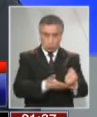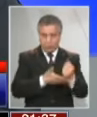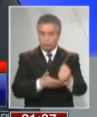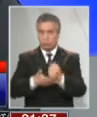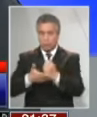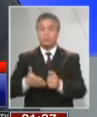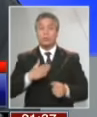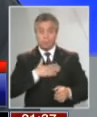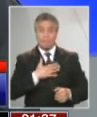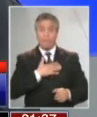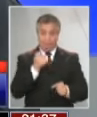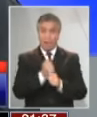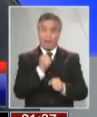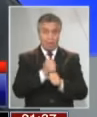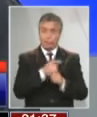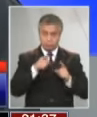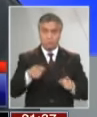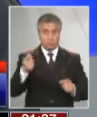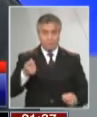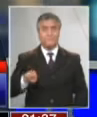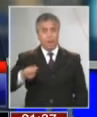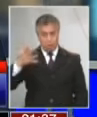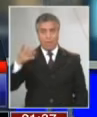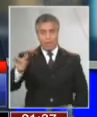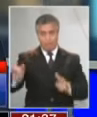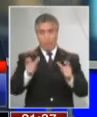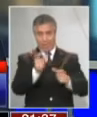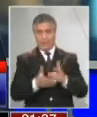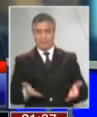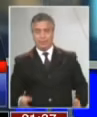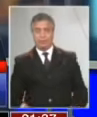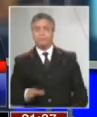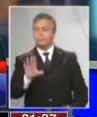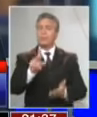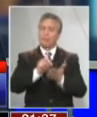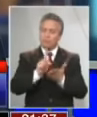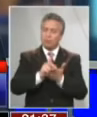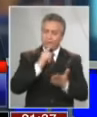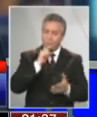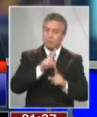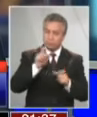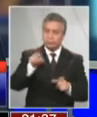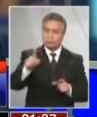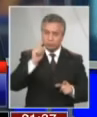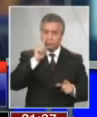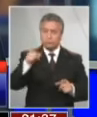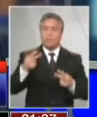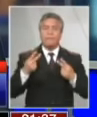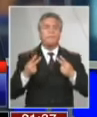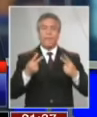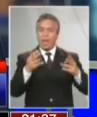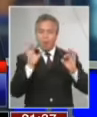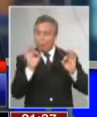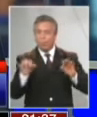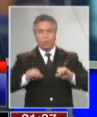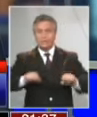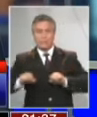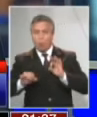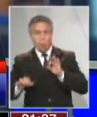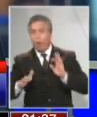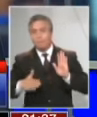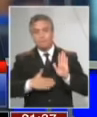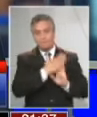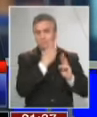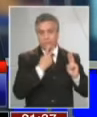que mi labor en ese sentido ha sido bien valorada por la gente. Diputado, en general, más allá de que haya coincidido precisamente este viaje con el terremoto, ¿es correcto